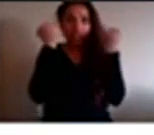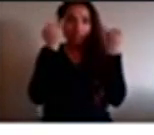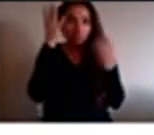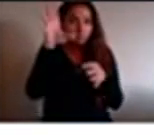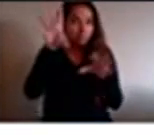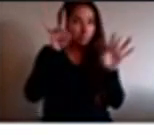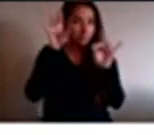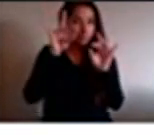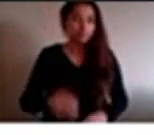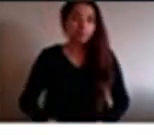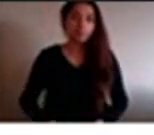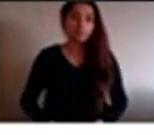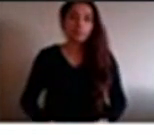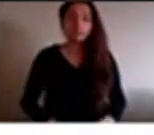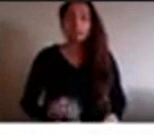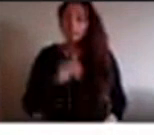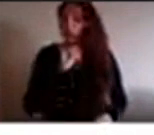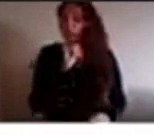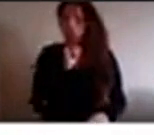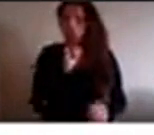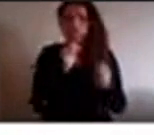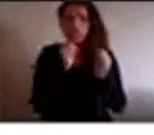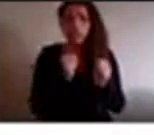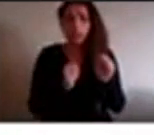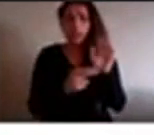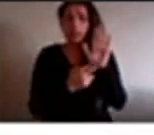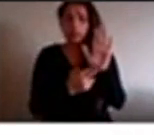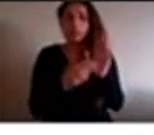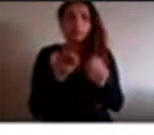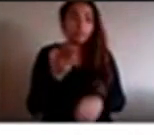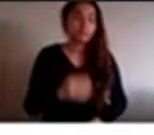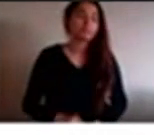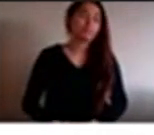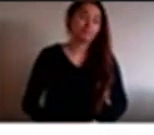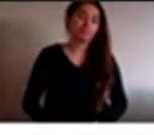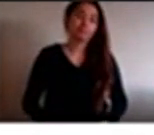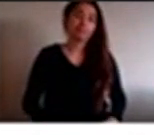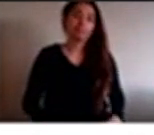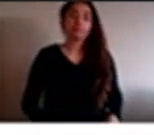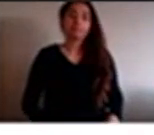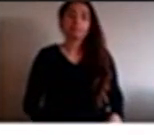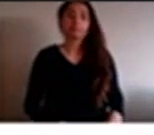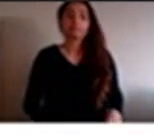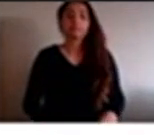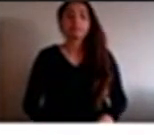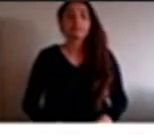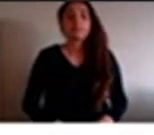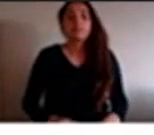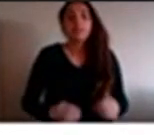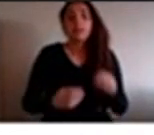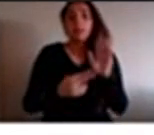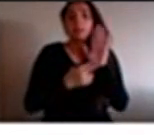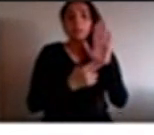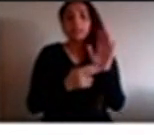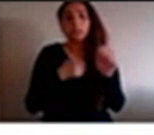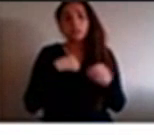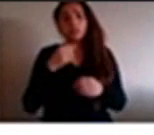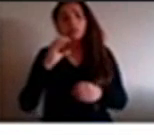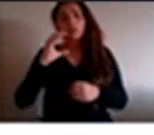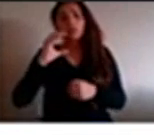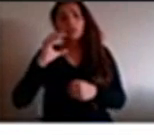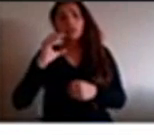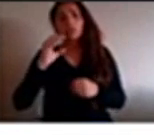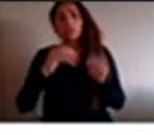Bueno, si es posible poner el PPT que acompañó, presentarme y darle las gracias nuevamente a